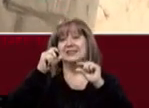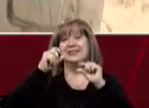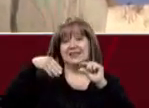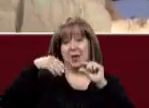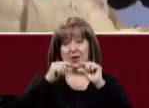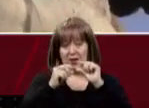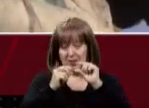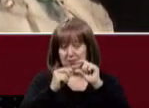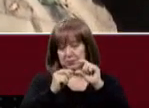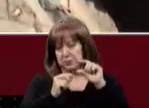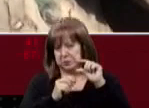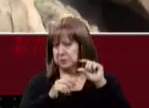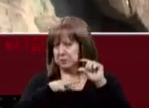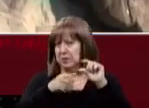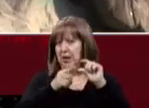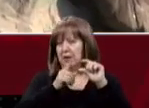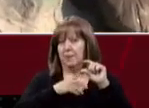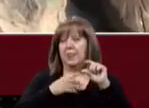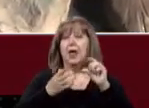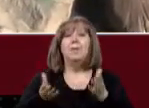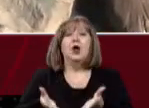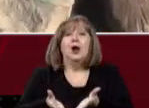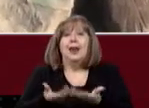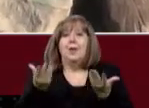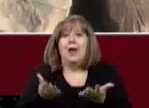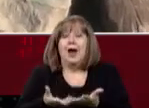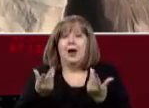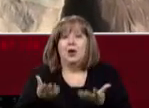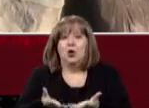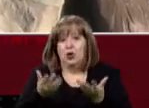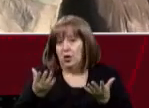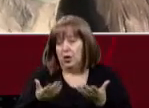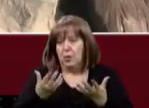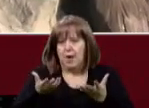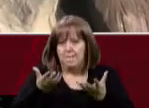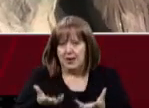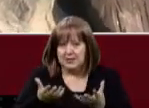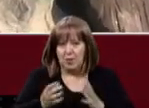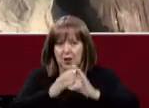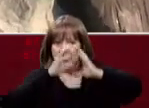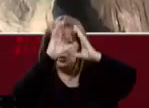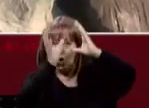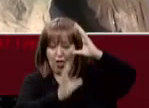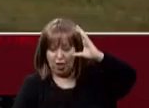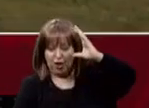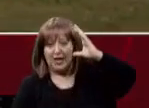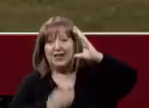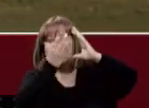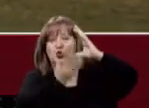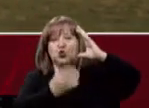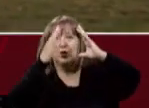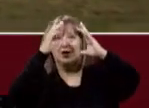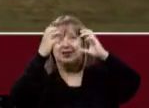centímetros. Es la idea que sea liviano para no cargar tampoco con peso a la estructura ya existente.